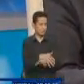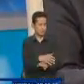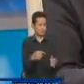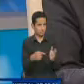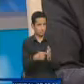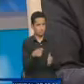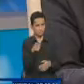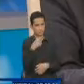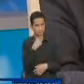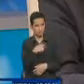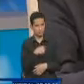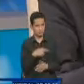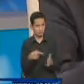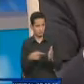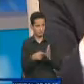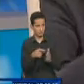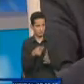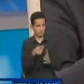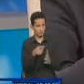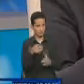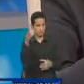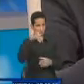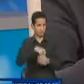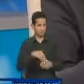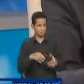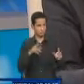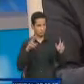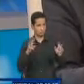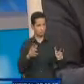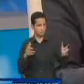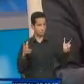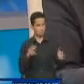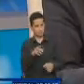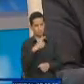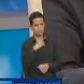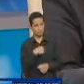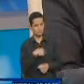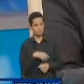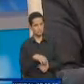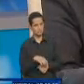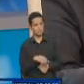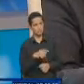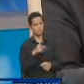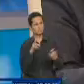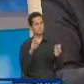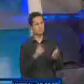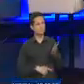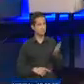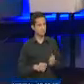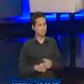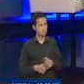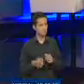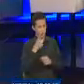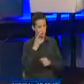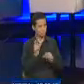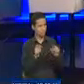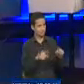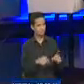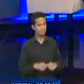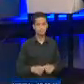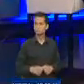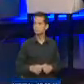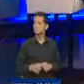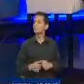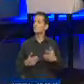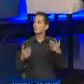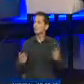acaba de incorporar al análisis Paulina Recalde. Juan. Es contradictorio que movimientos sociales